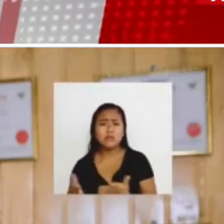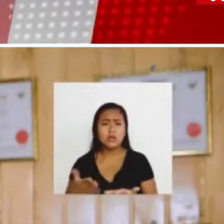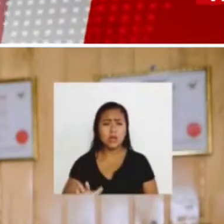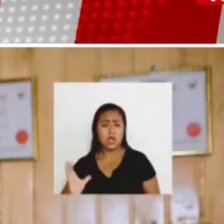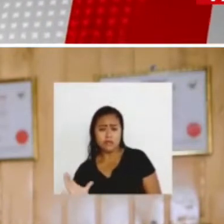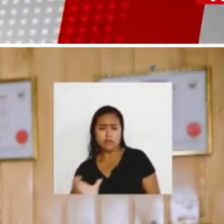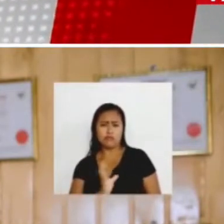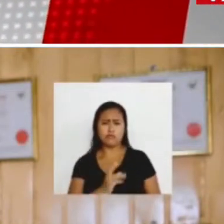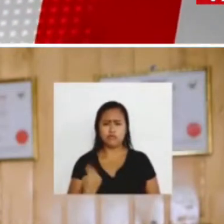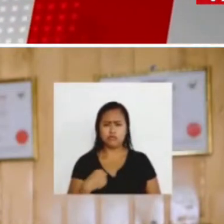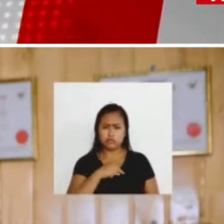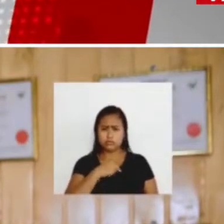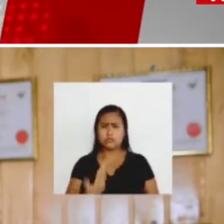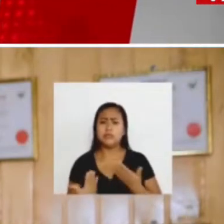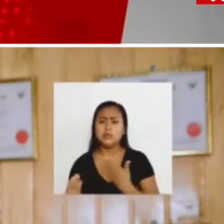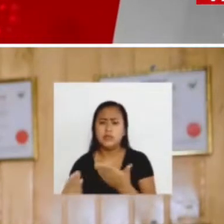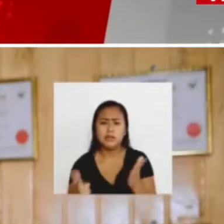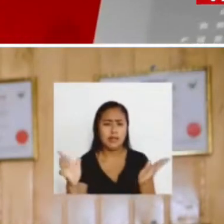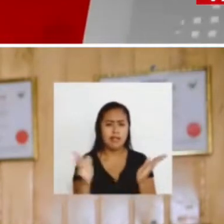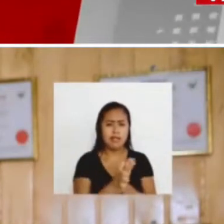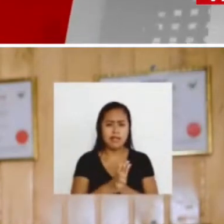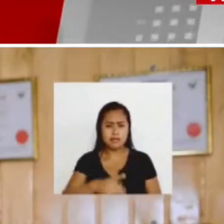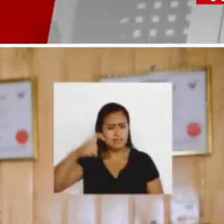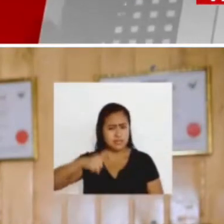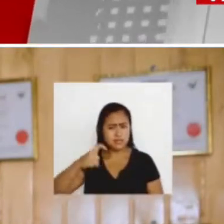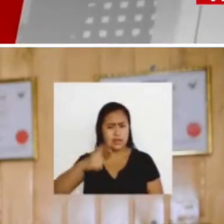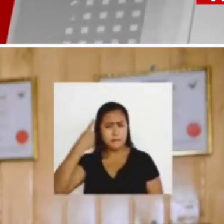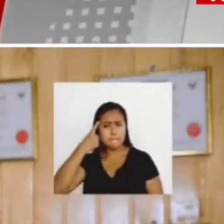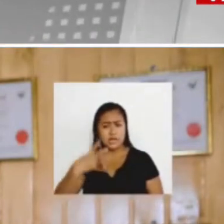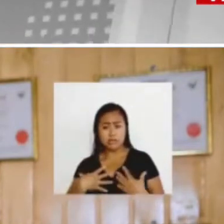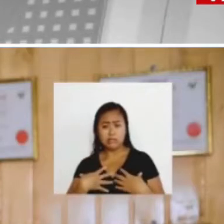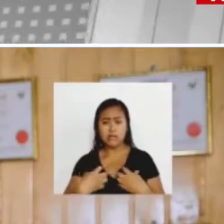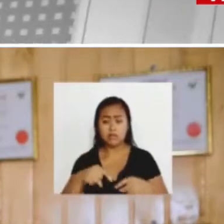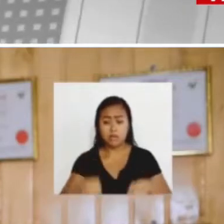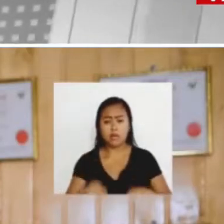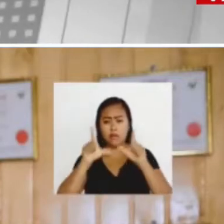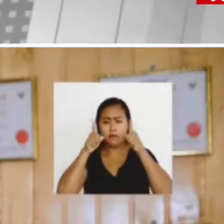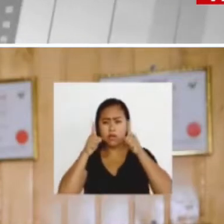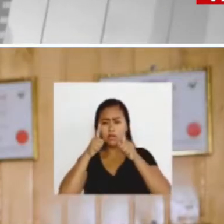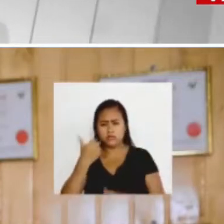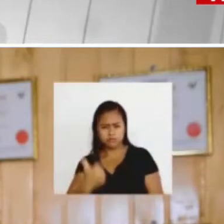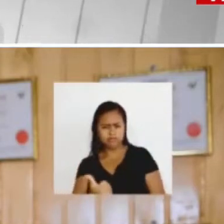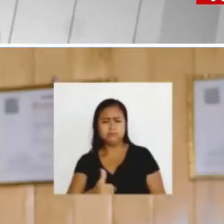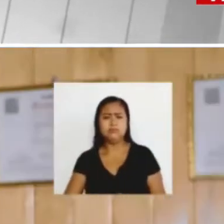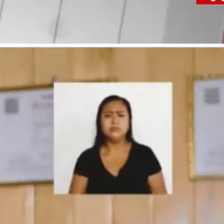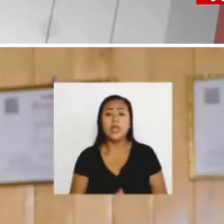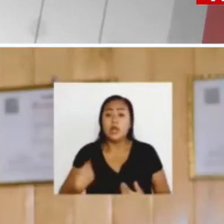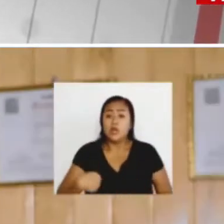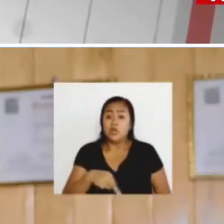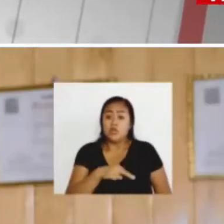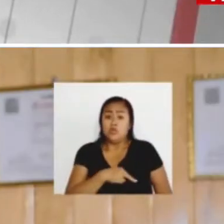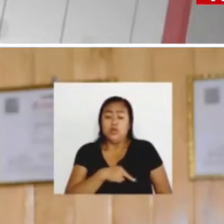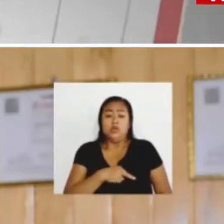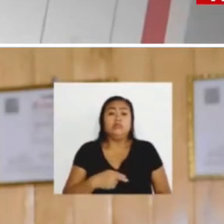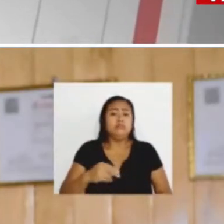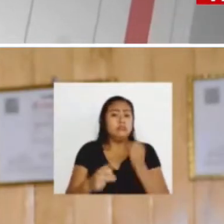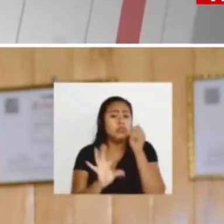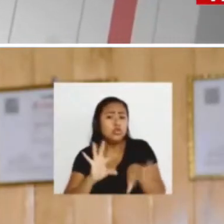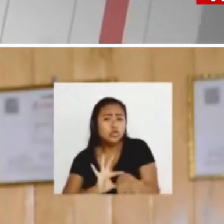problema. Ya se realice sí o sí, y eso vamos a trabajar, y estamos trabajando desde ahora en base a nuestra experiencia,